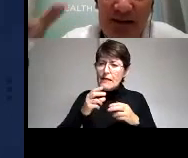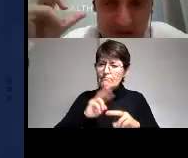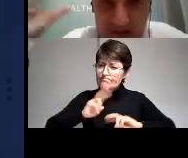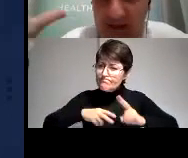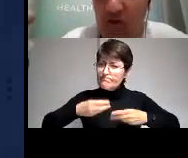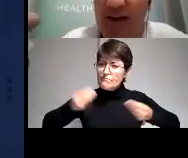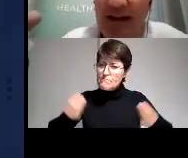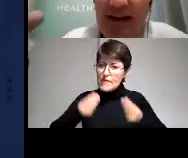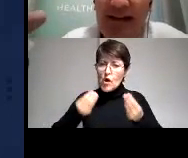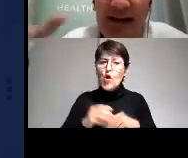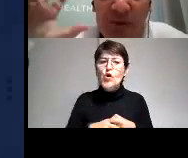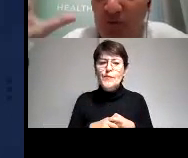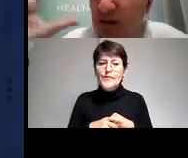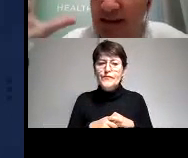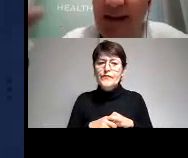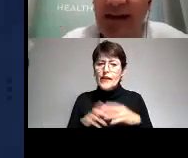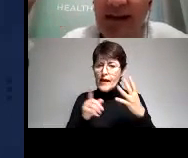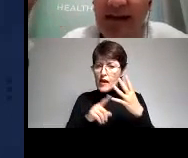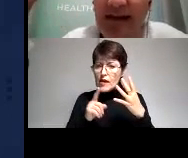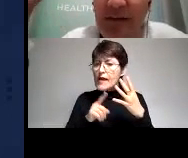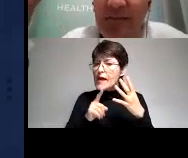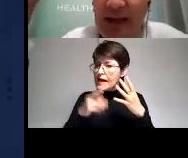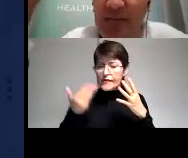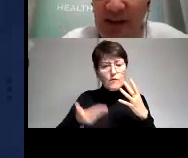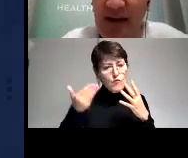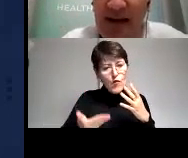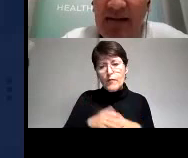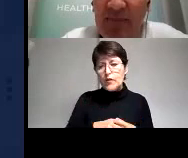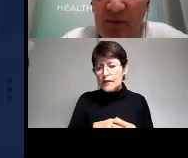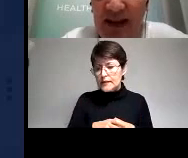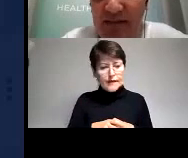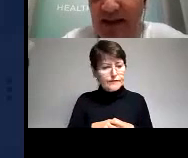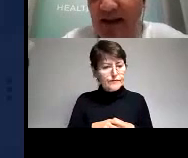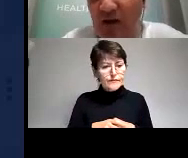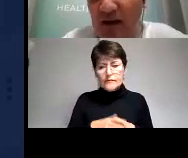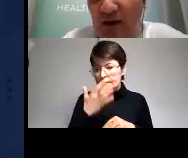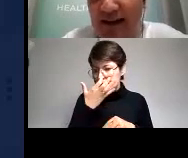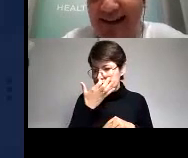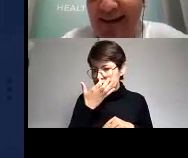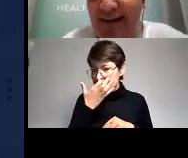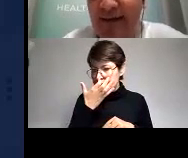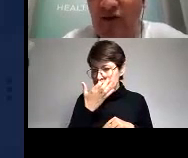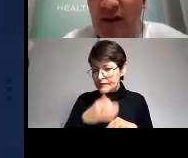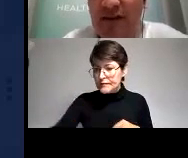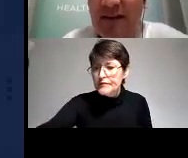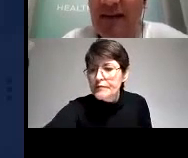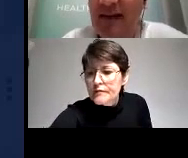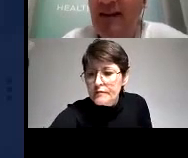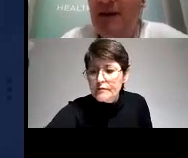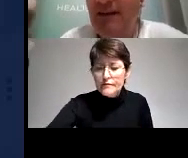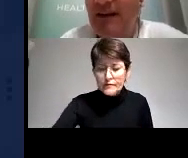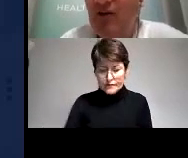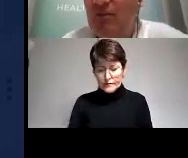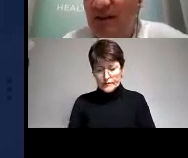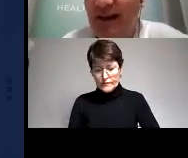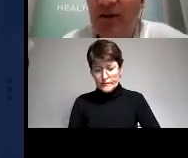había, insistimos en la idea porque es fundamental, el principal problema que había con el exceso de acidez es que